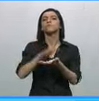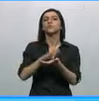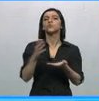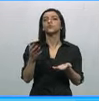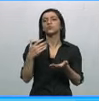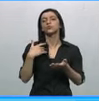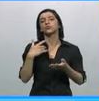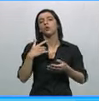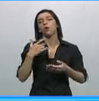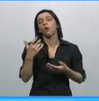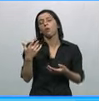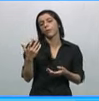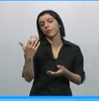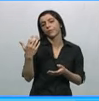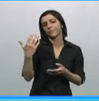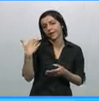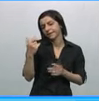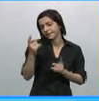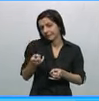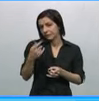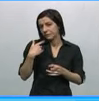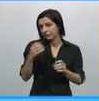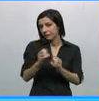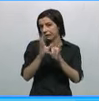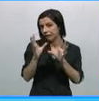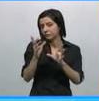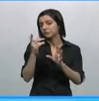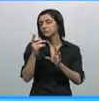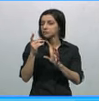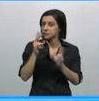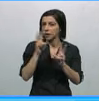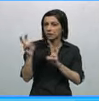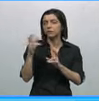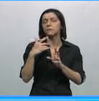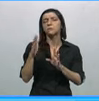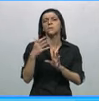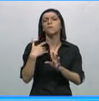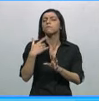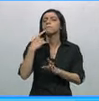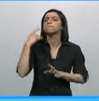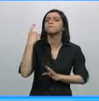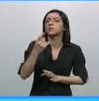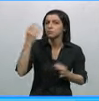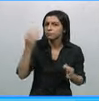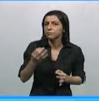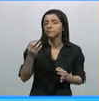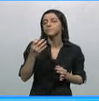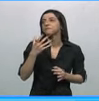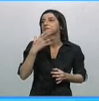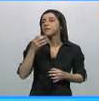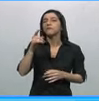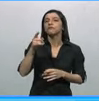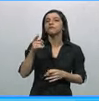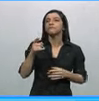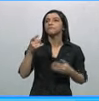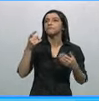casi irremontable en el día de ayer. Hiciste una aclaración al respecto, pero más allá de eso, ¿qué pasó? ¿Se te escapó? ¿Fue un sincericidio?